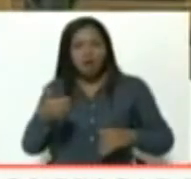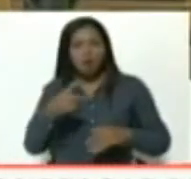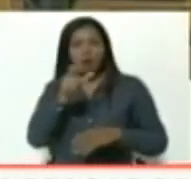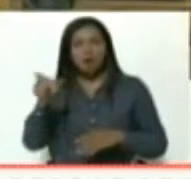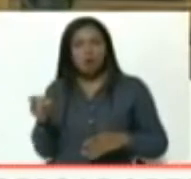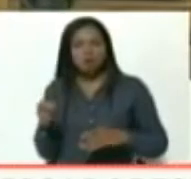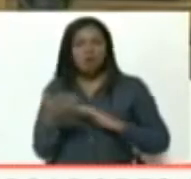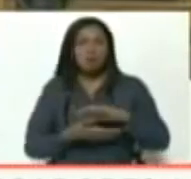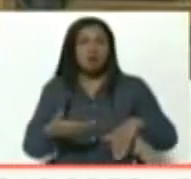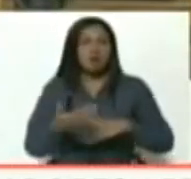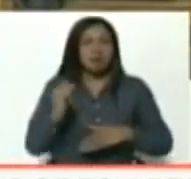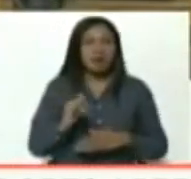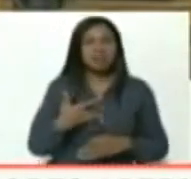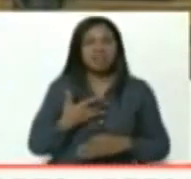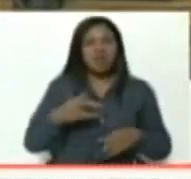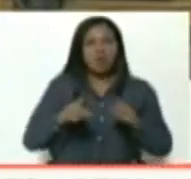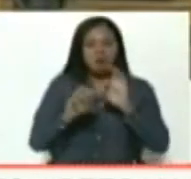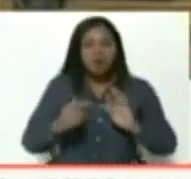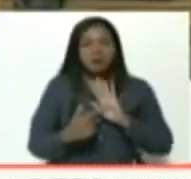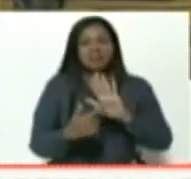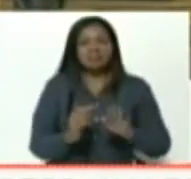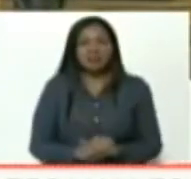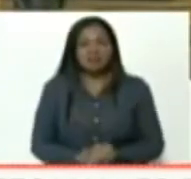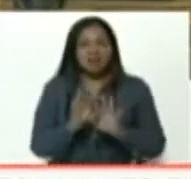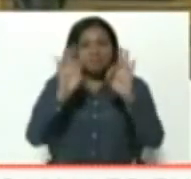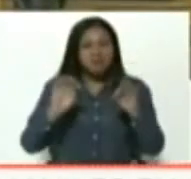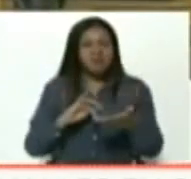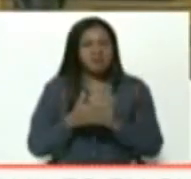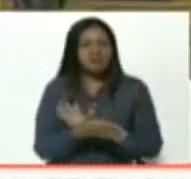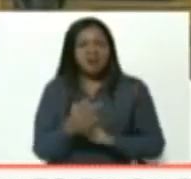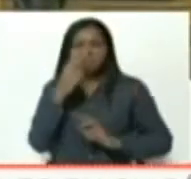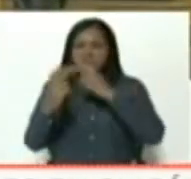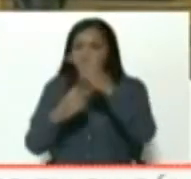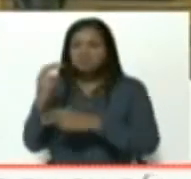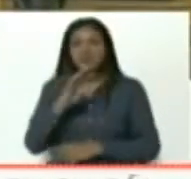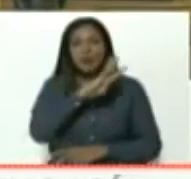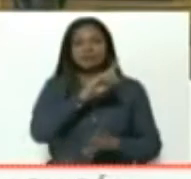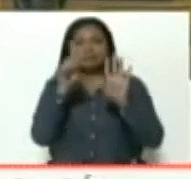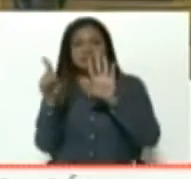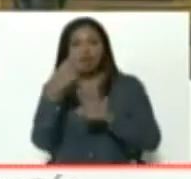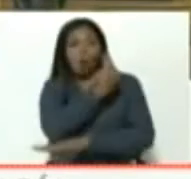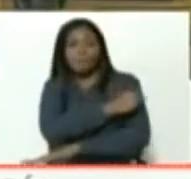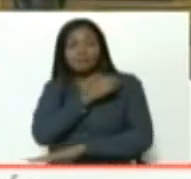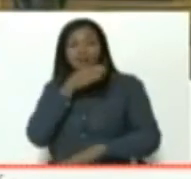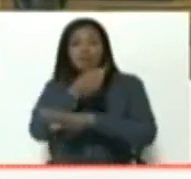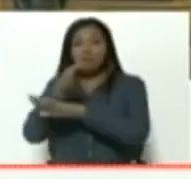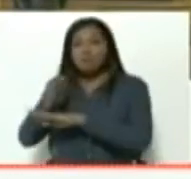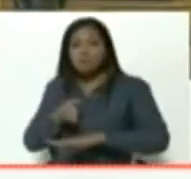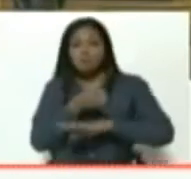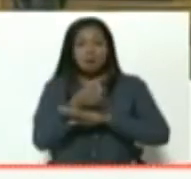cualquier contingencia que en este sentido se presente. De manera tal que fueron visitados los 46 hospitales